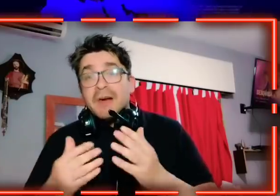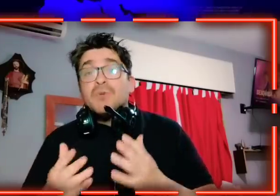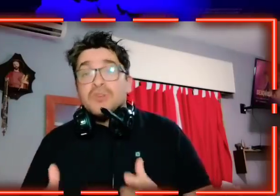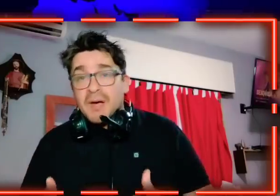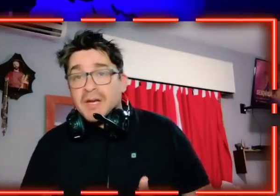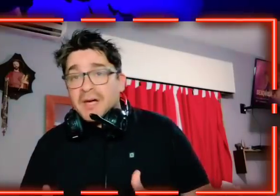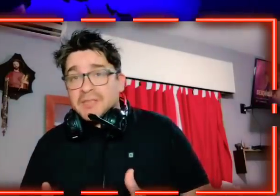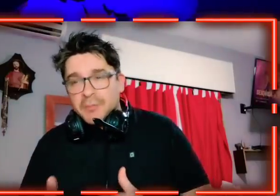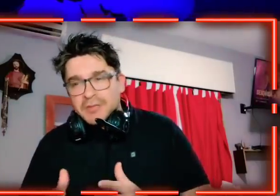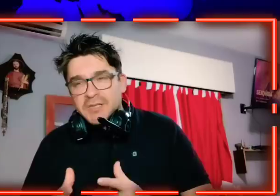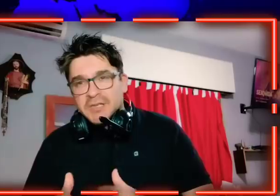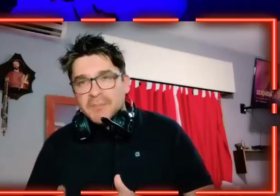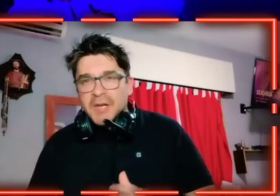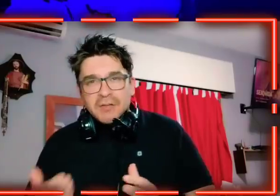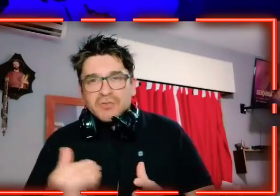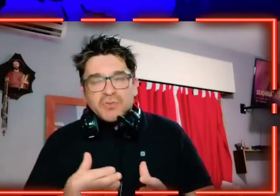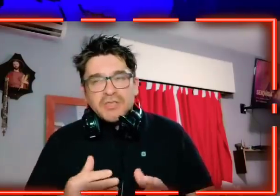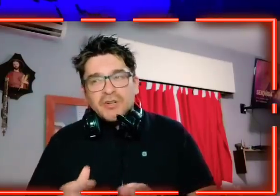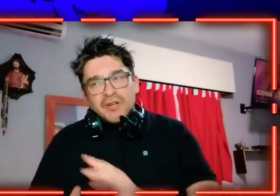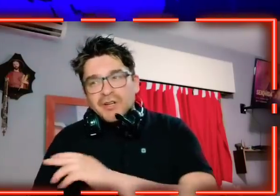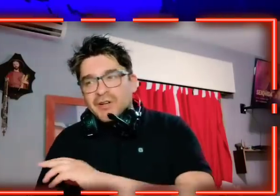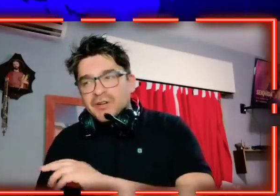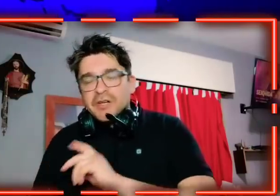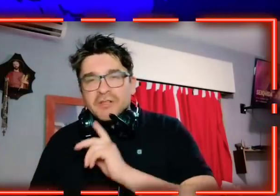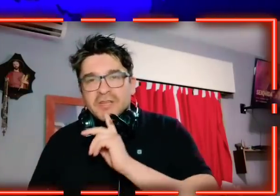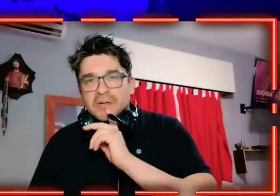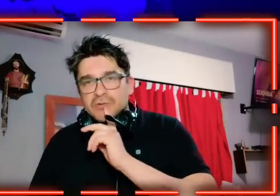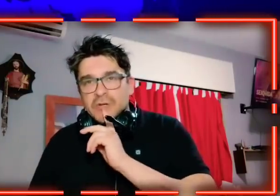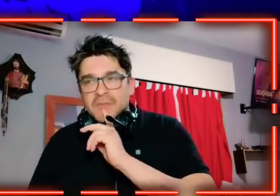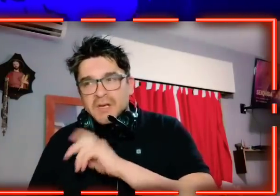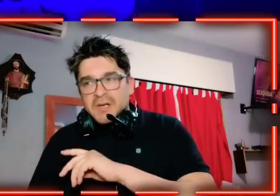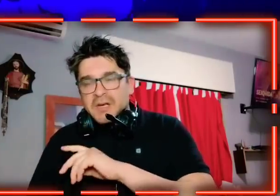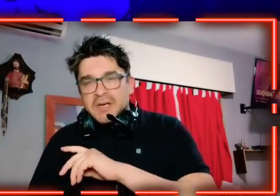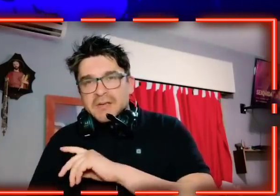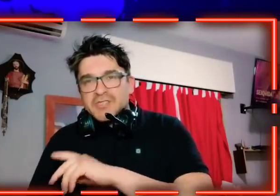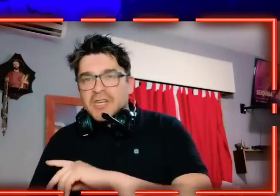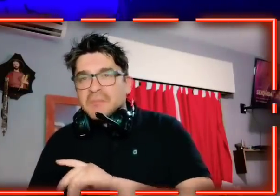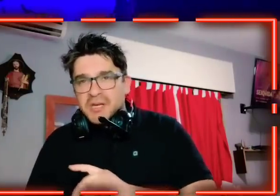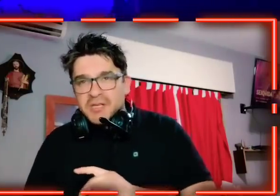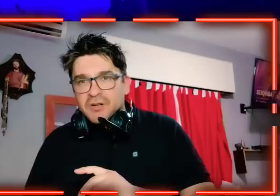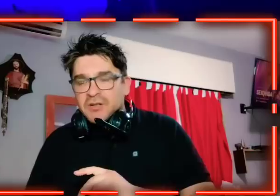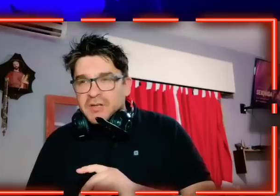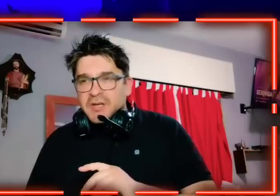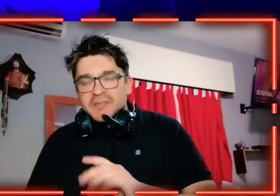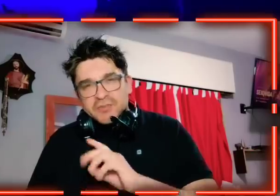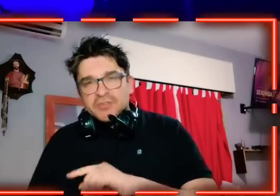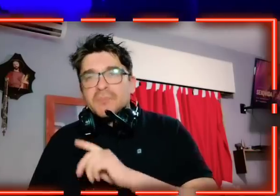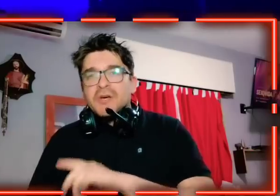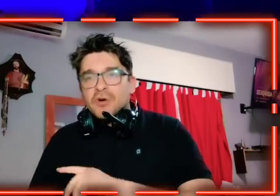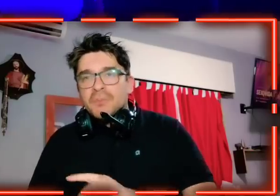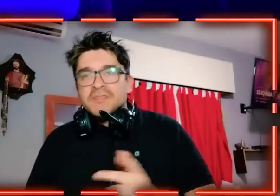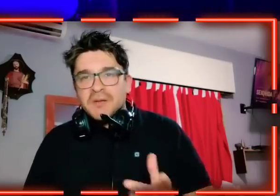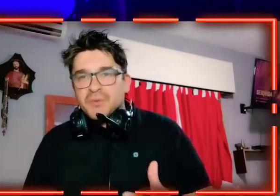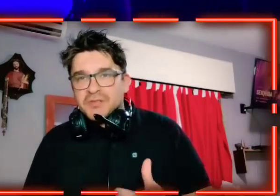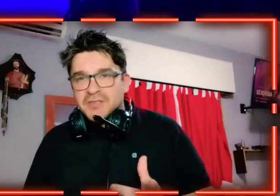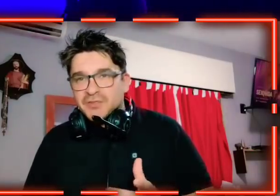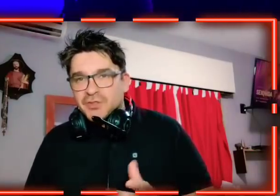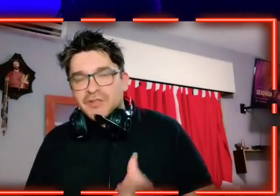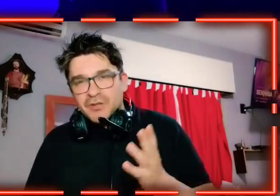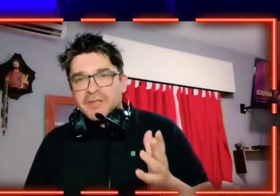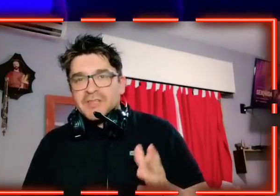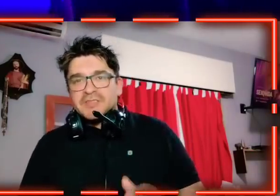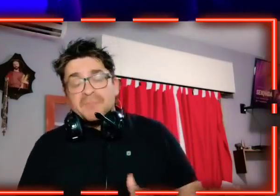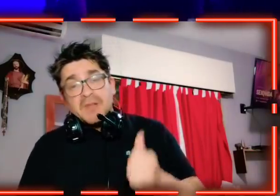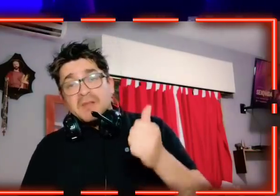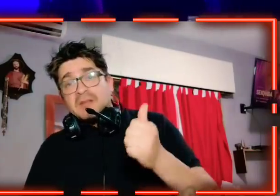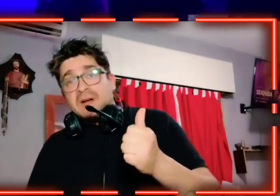una expectativa mucho más grande. Como te dije, era un sueño, creo que con esa reunión de ayer en México, ese sueño se puede cumplir